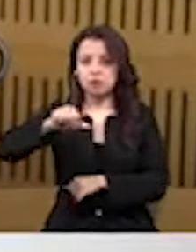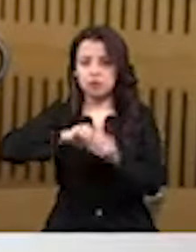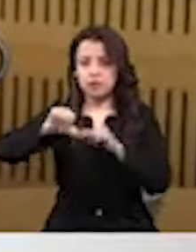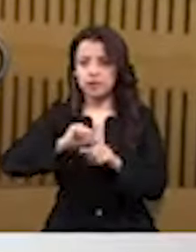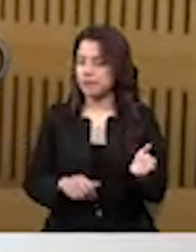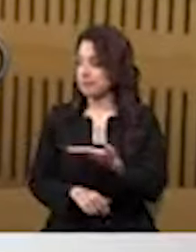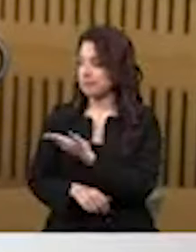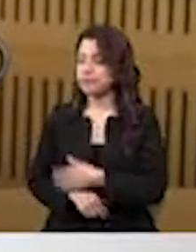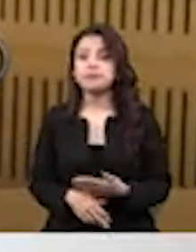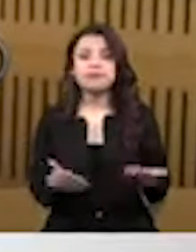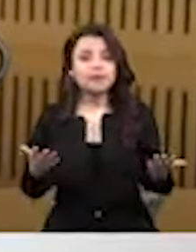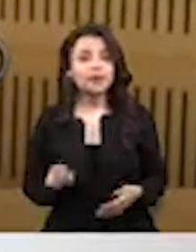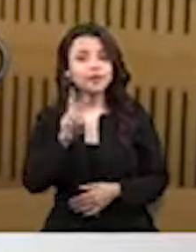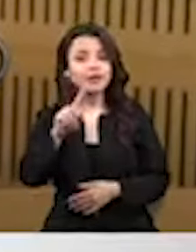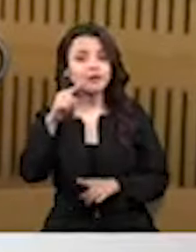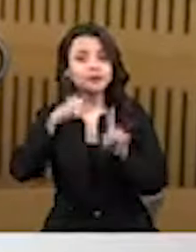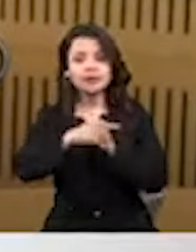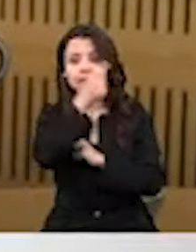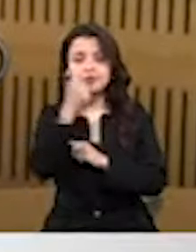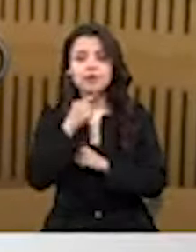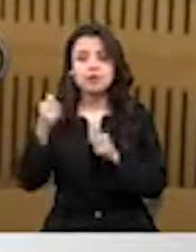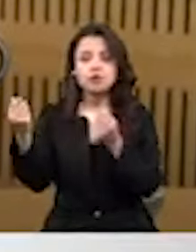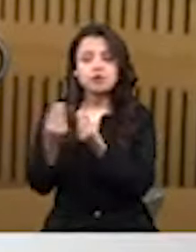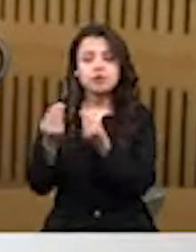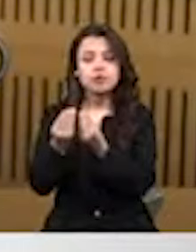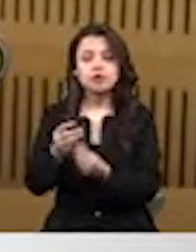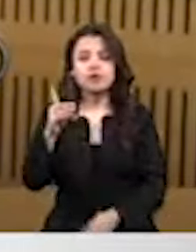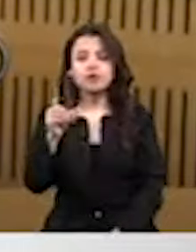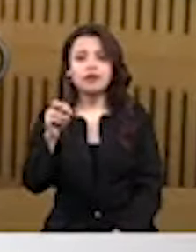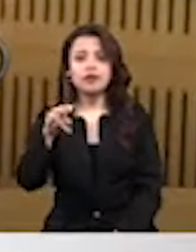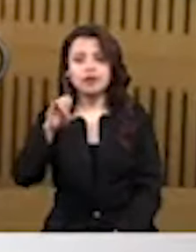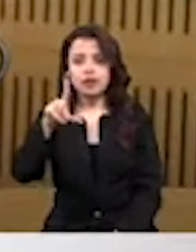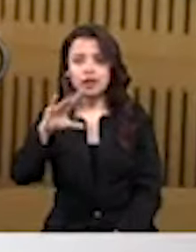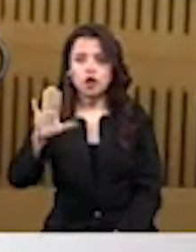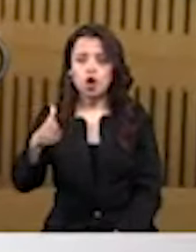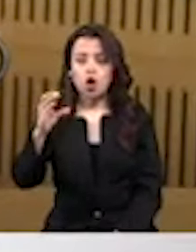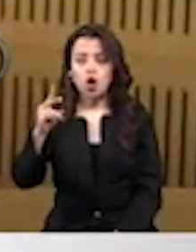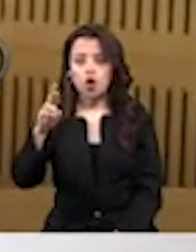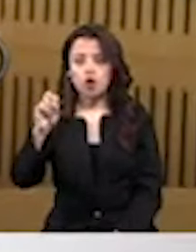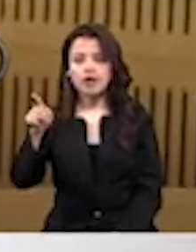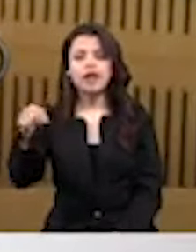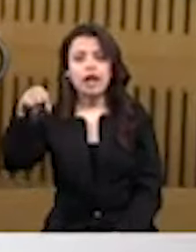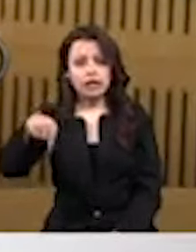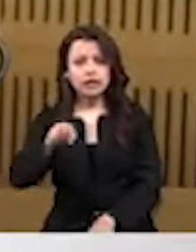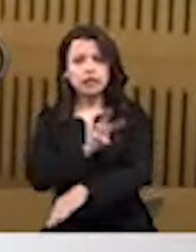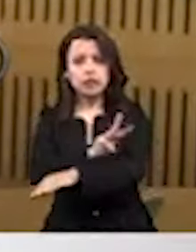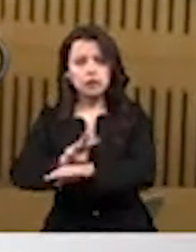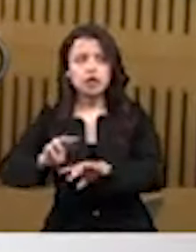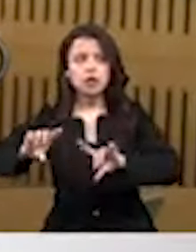el 2 de septiembre de este año, nuestro colega Daniel Coronel publicó aquí en la W Radio esa